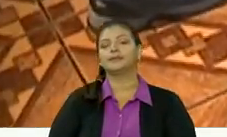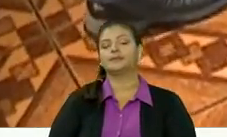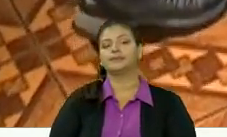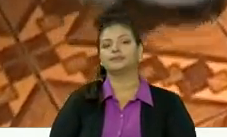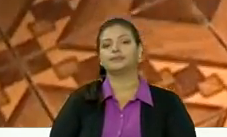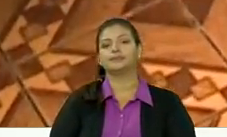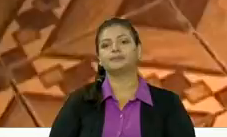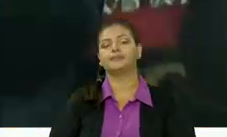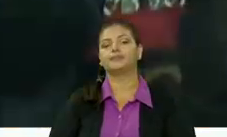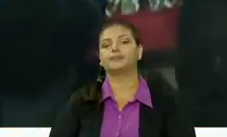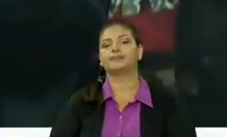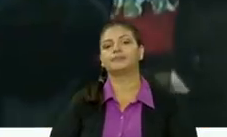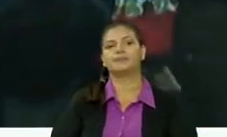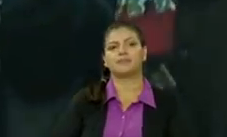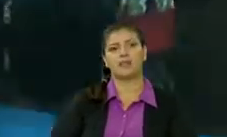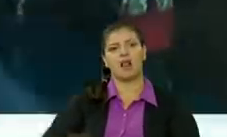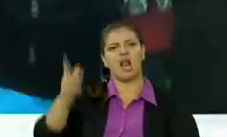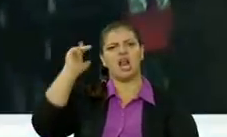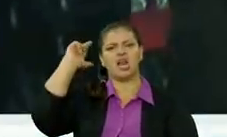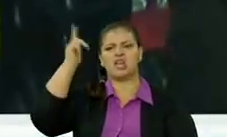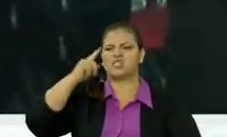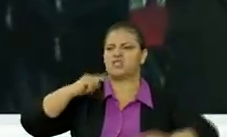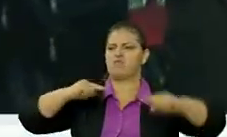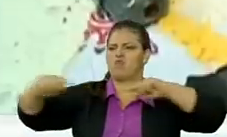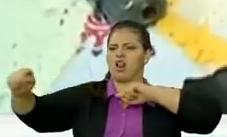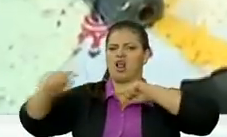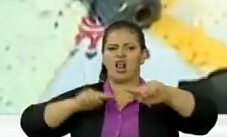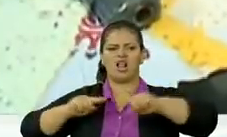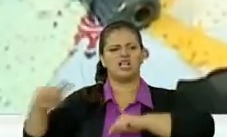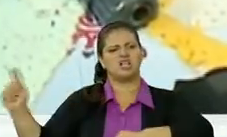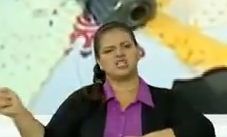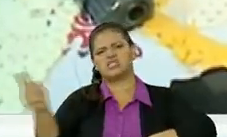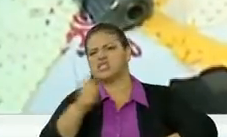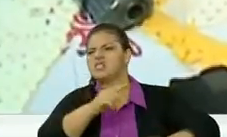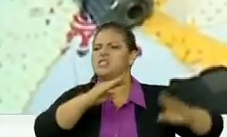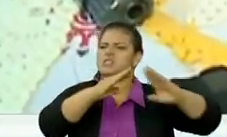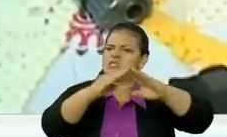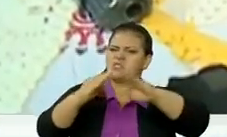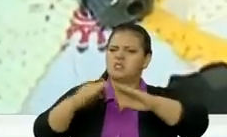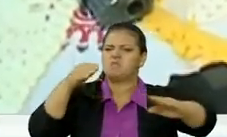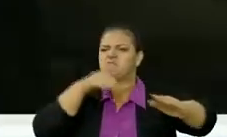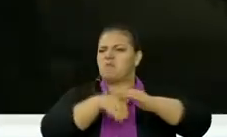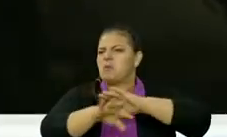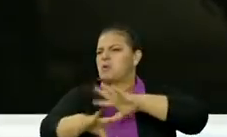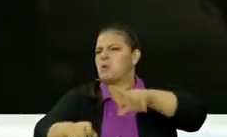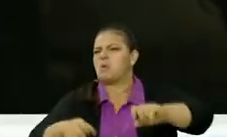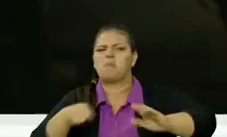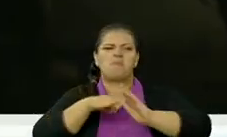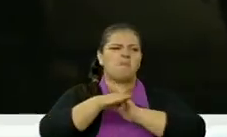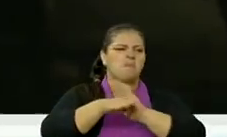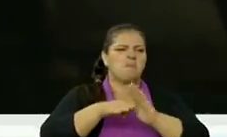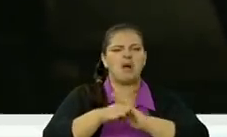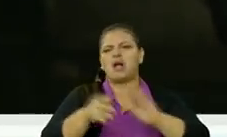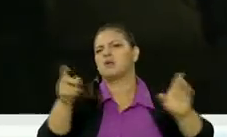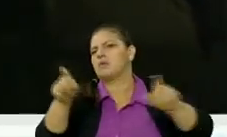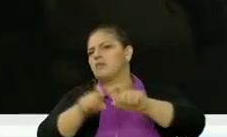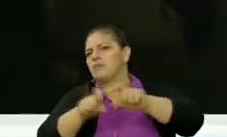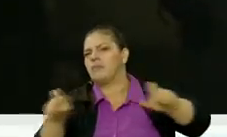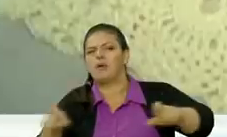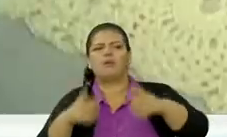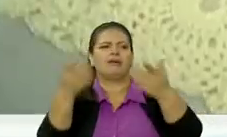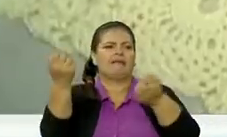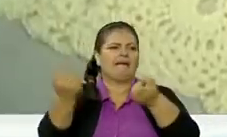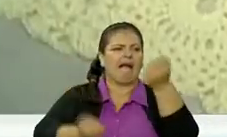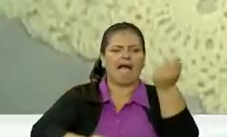alias Jaime se dedicaba al asalto y robo a mano armada, a domicilios, unidades económicas, vehículos. Uno de los